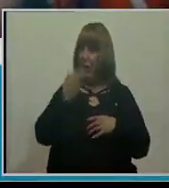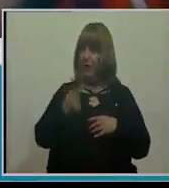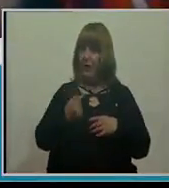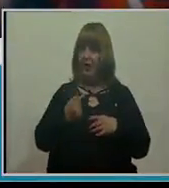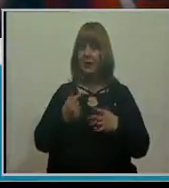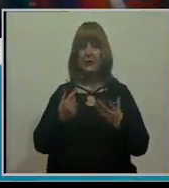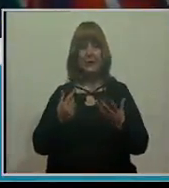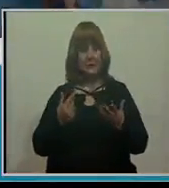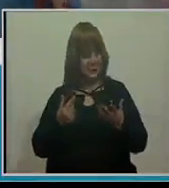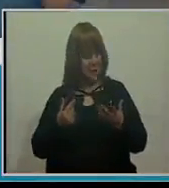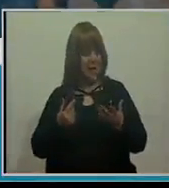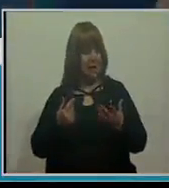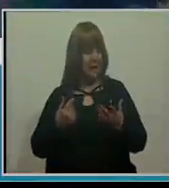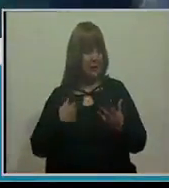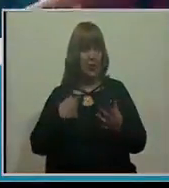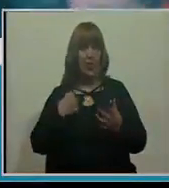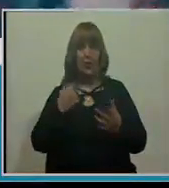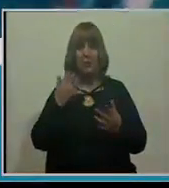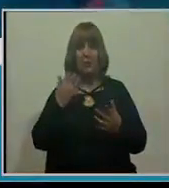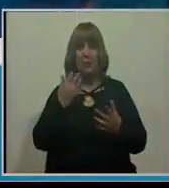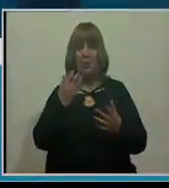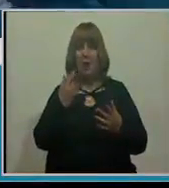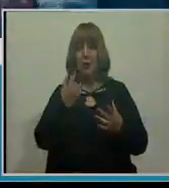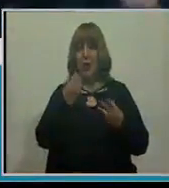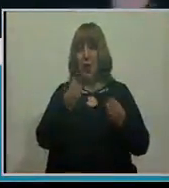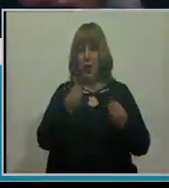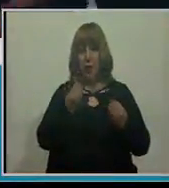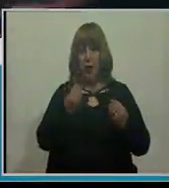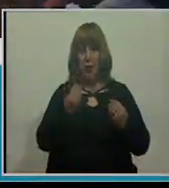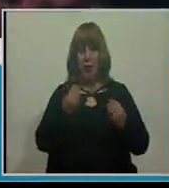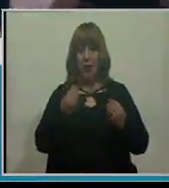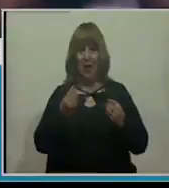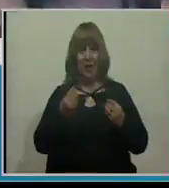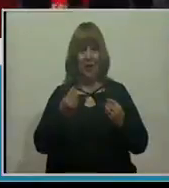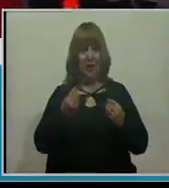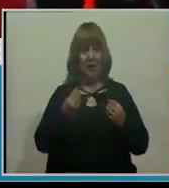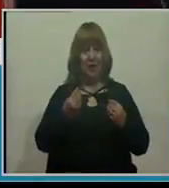de la canción y y el video. Me da más de lo mismo.